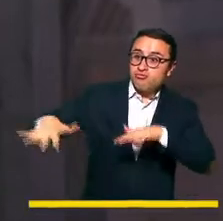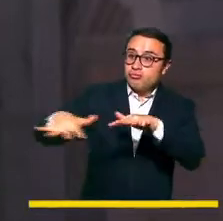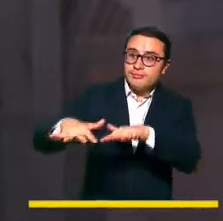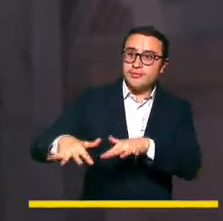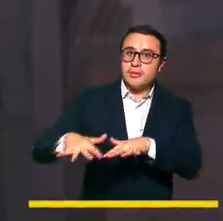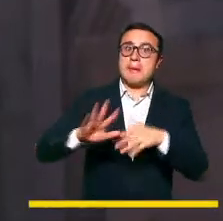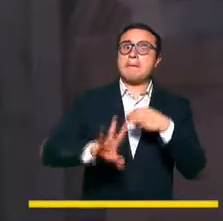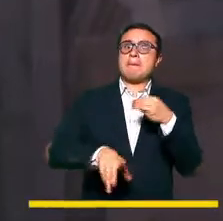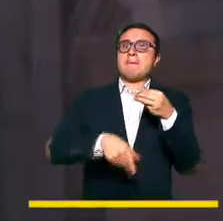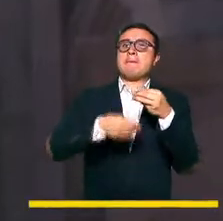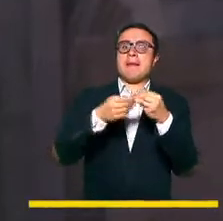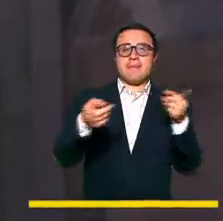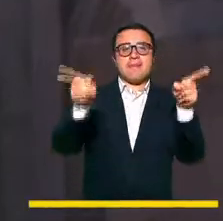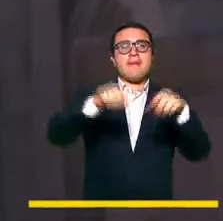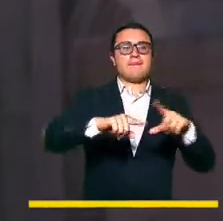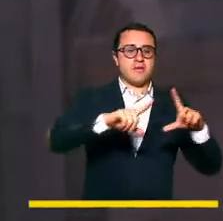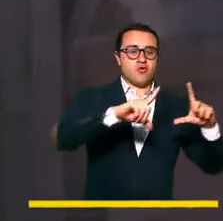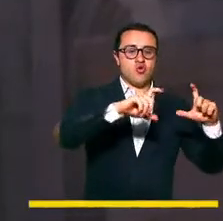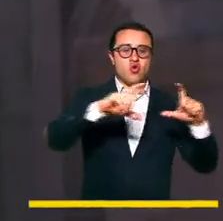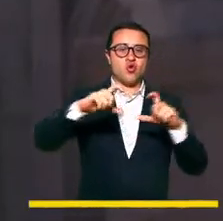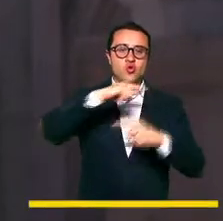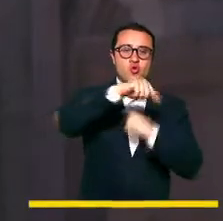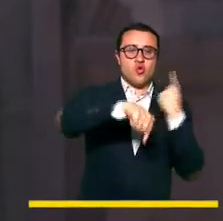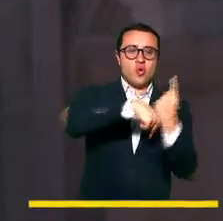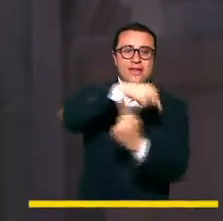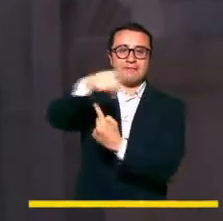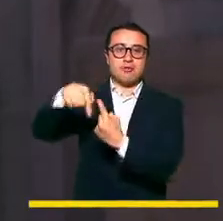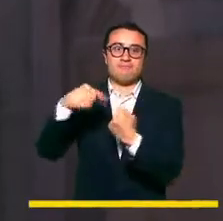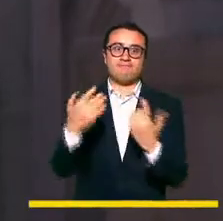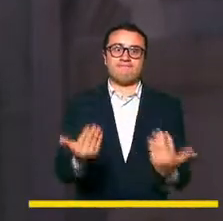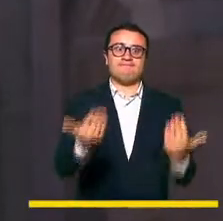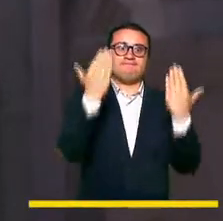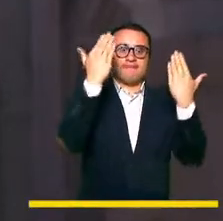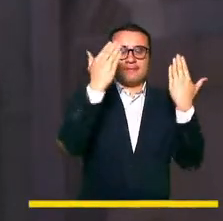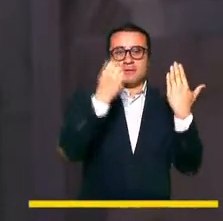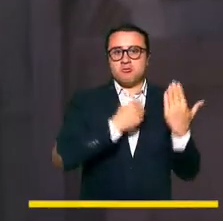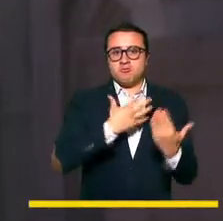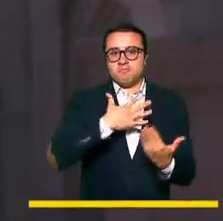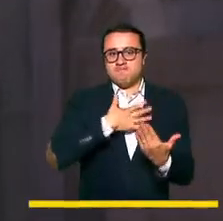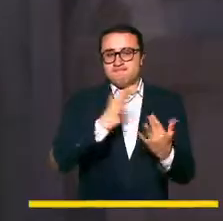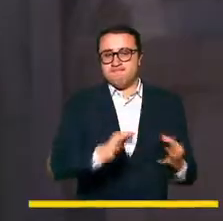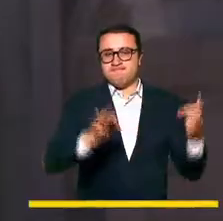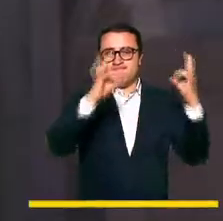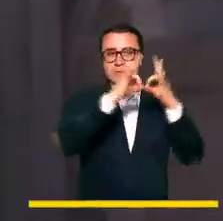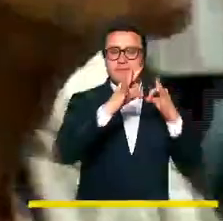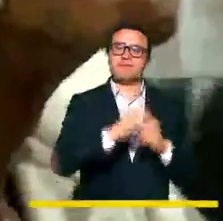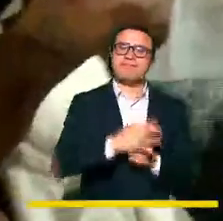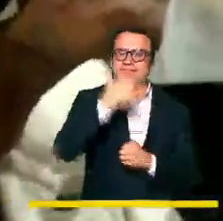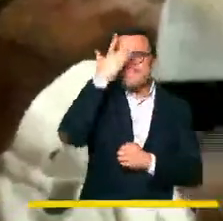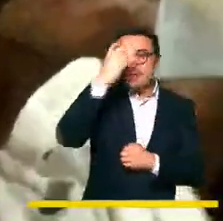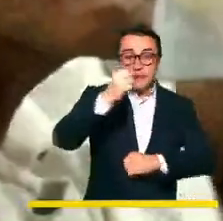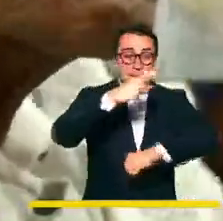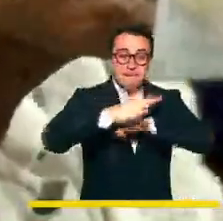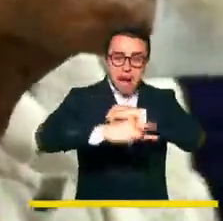turismo, la posibilidad. Porque fuera del mar, con sus